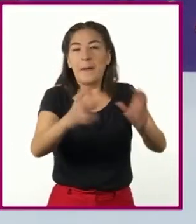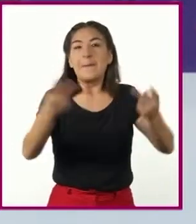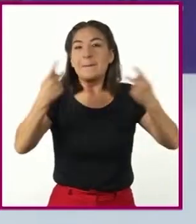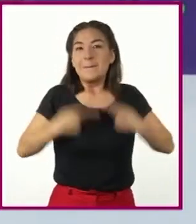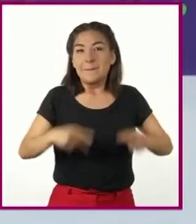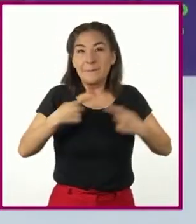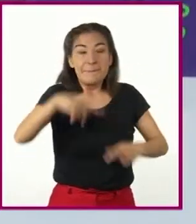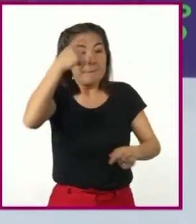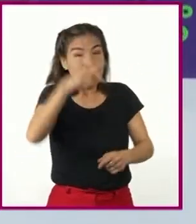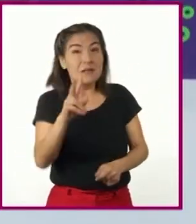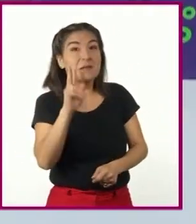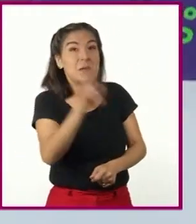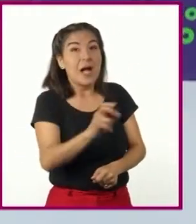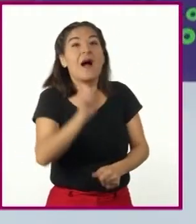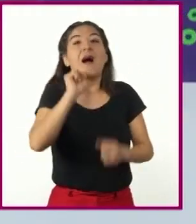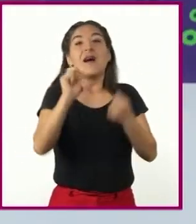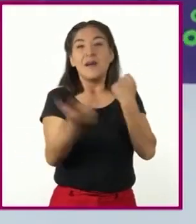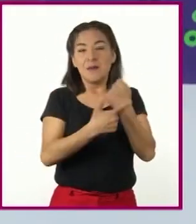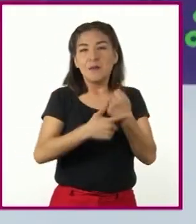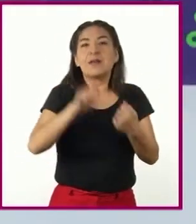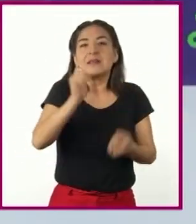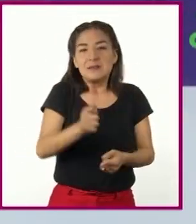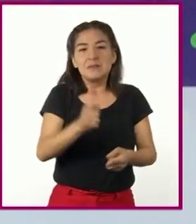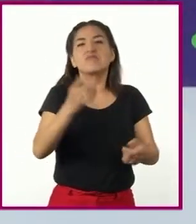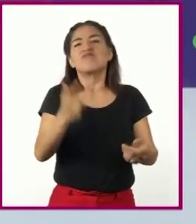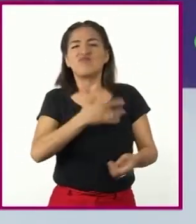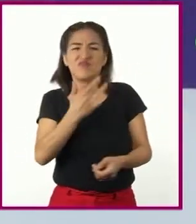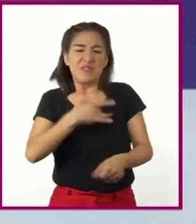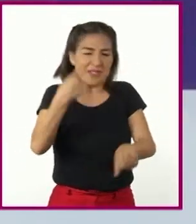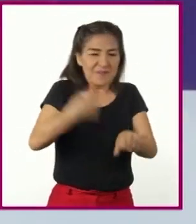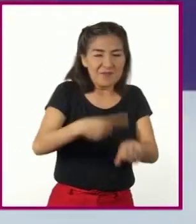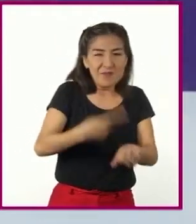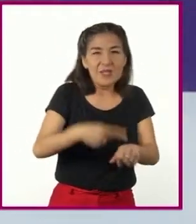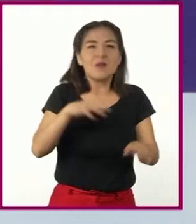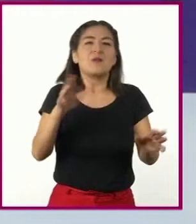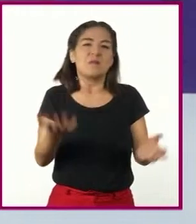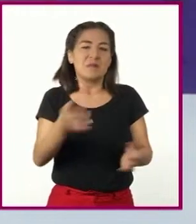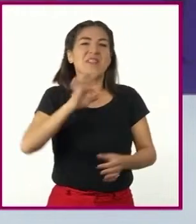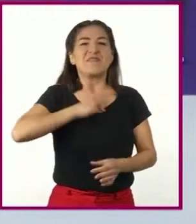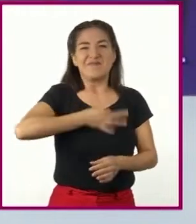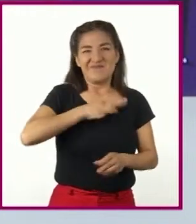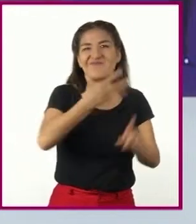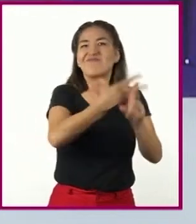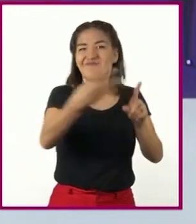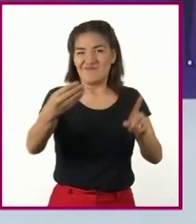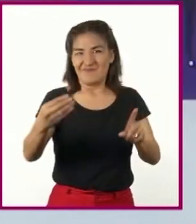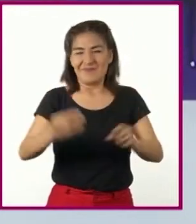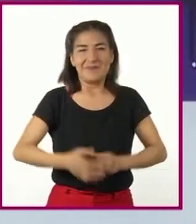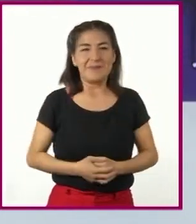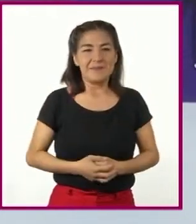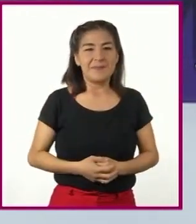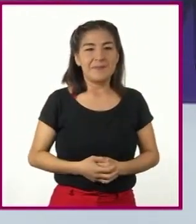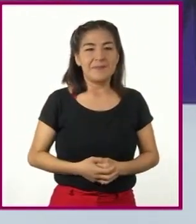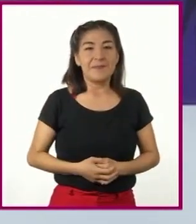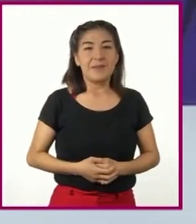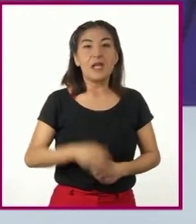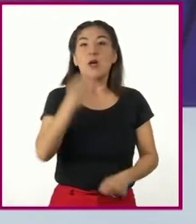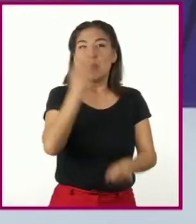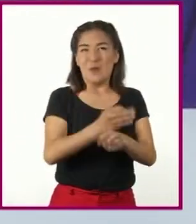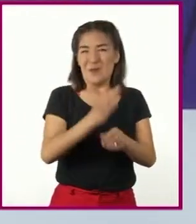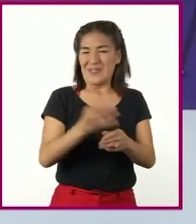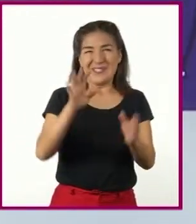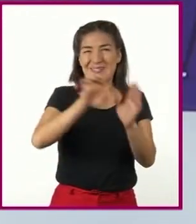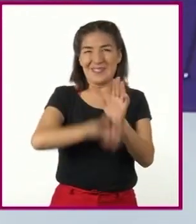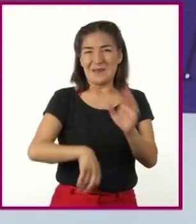para detectar la existencia de signos o síntomas de una enfermedad infecciosa. Al final, como ocurre en estos